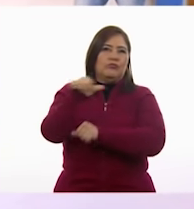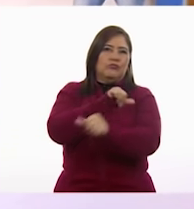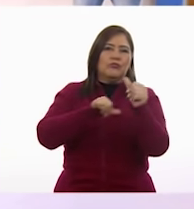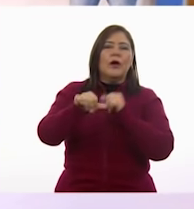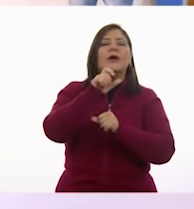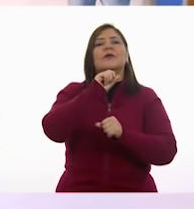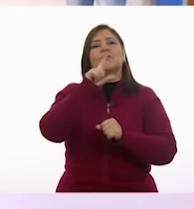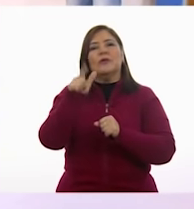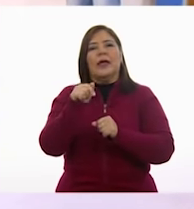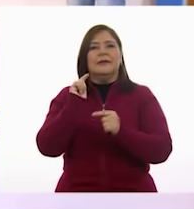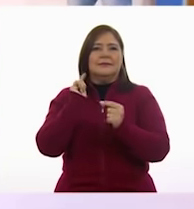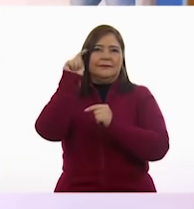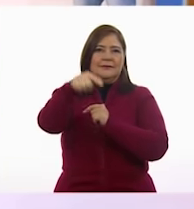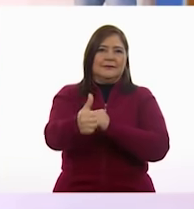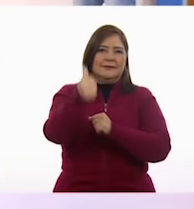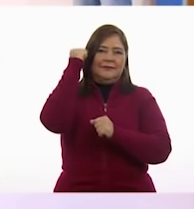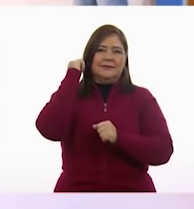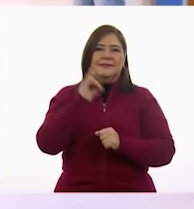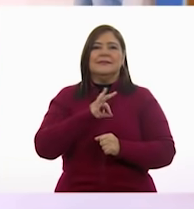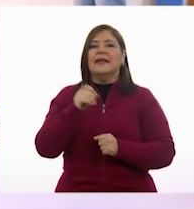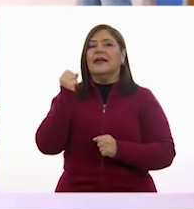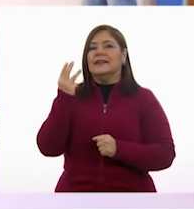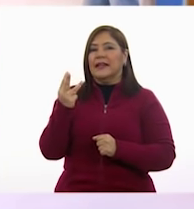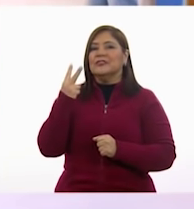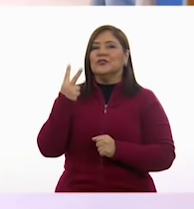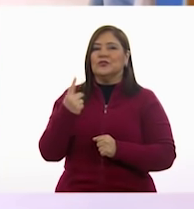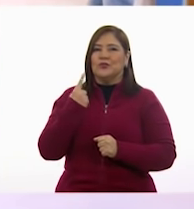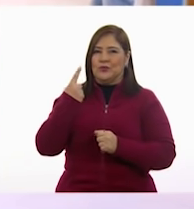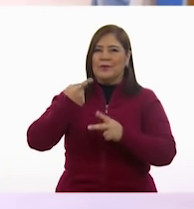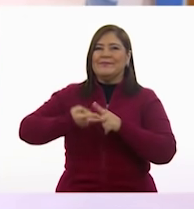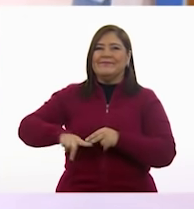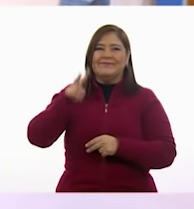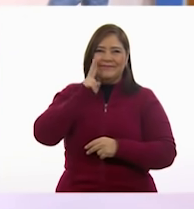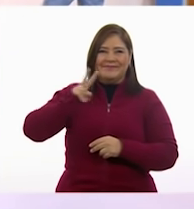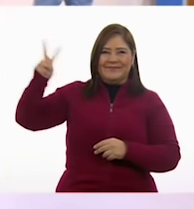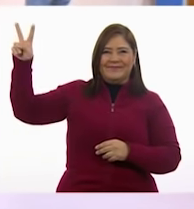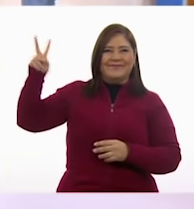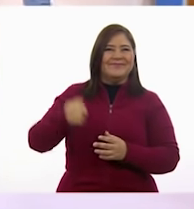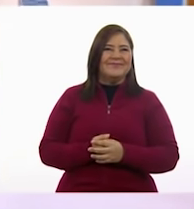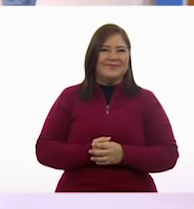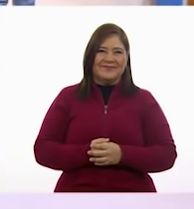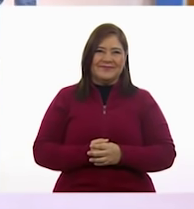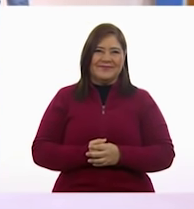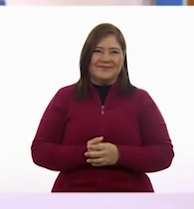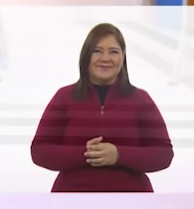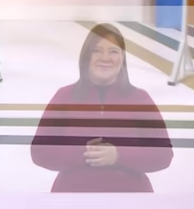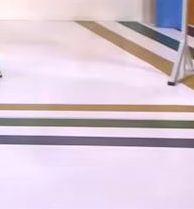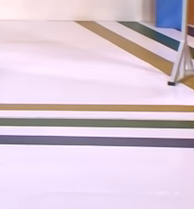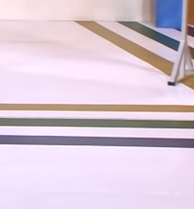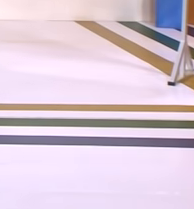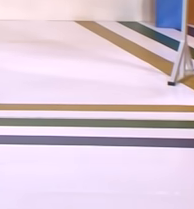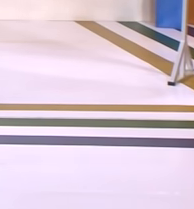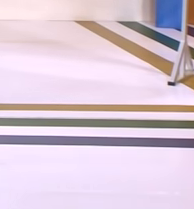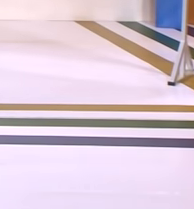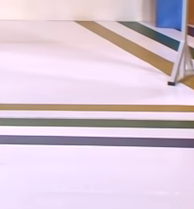Empezamos. ¿Listos? En 3, 2, 1. Epo, itai, itai,